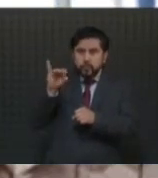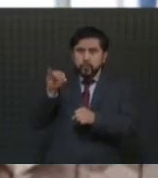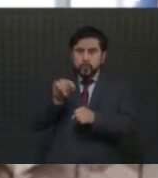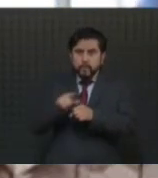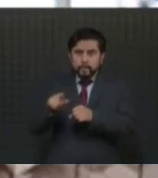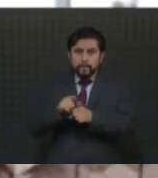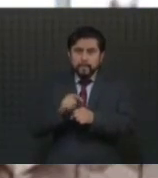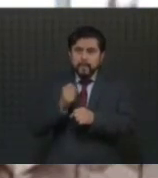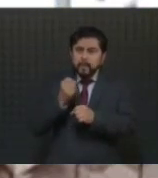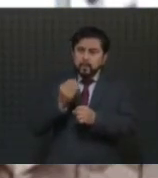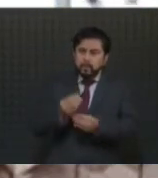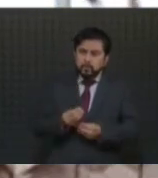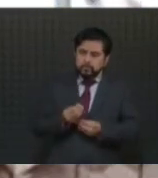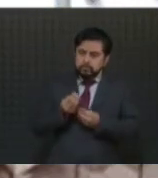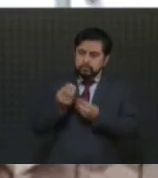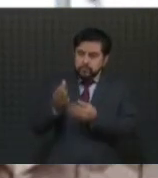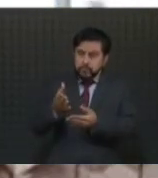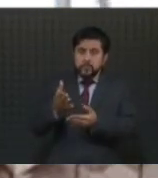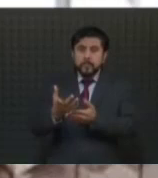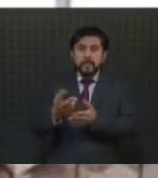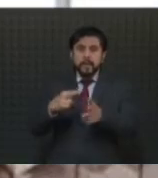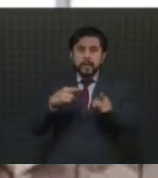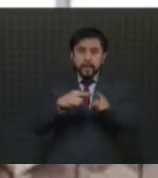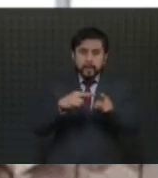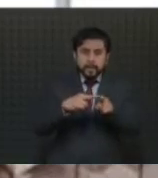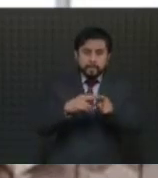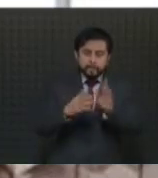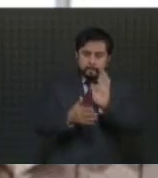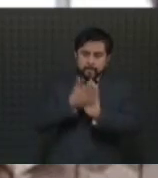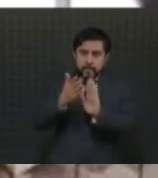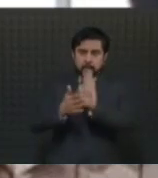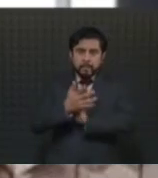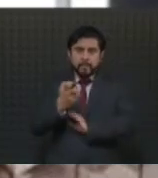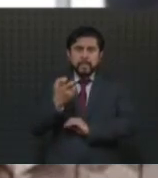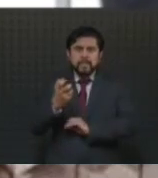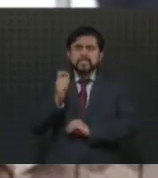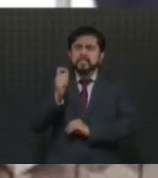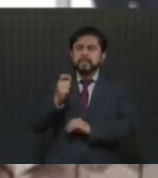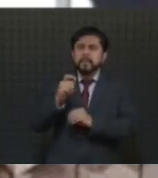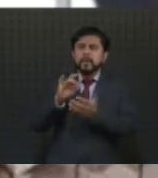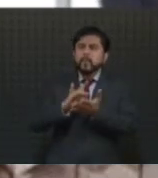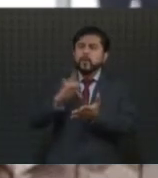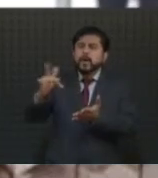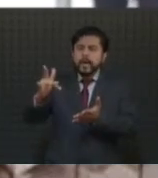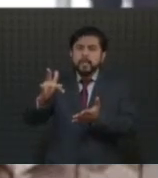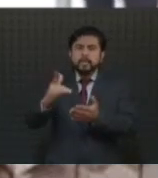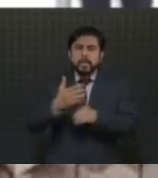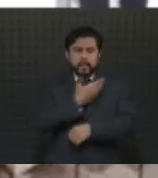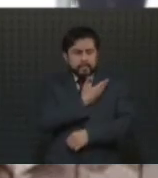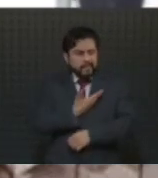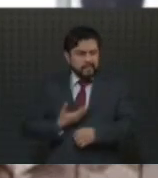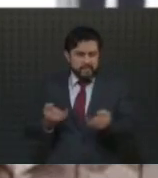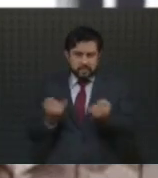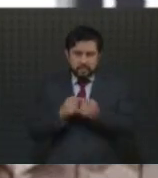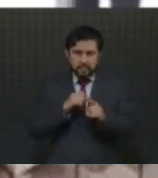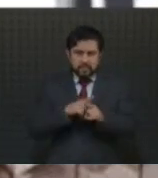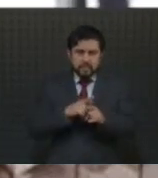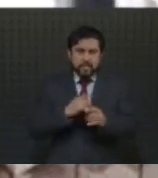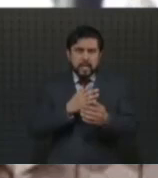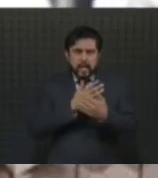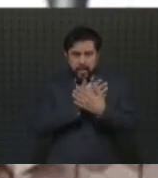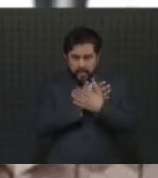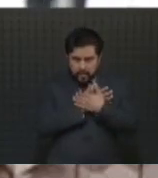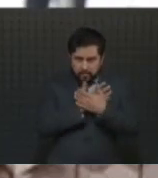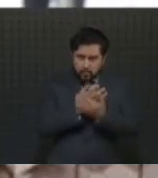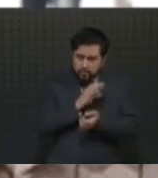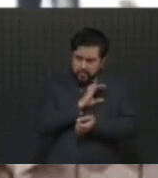la manera en que nosotros damos un enorme agradecimiento. Como dice el presidente, amor con amor se paga. Así que